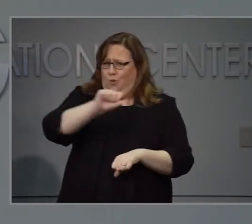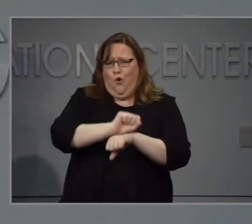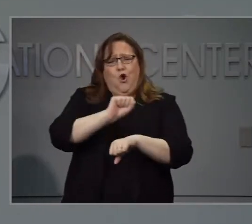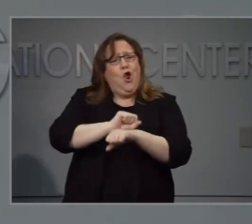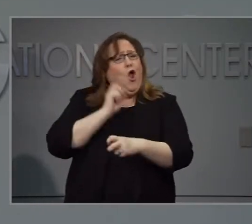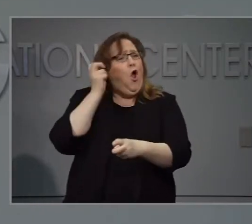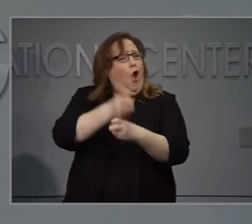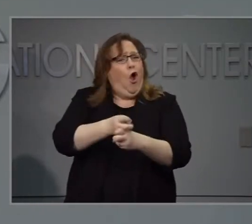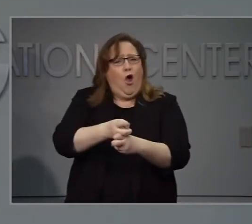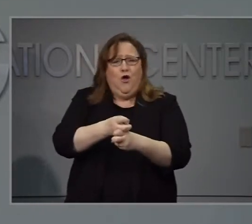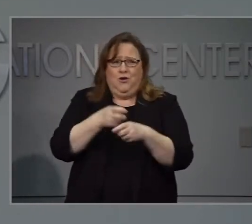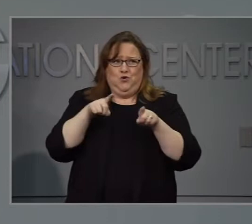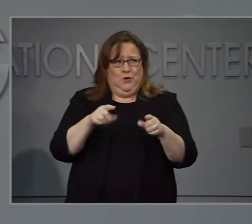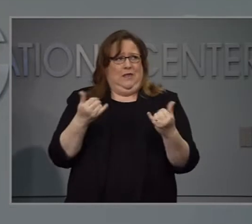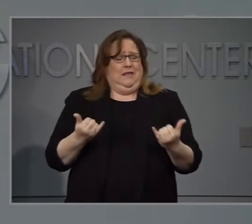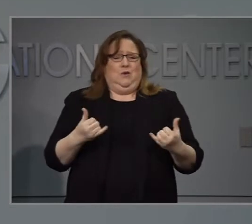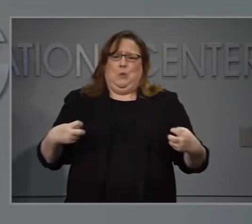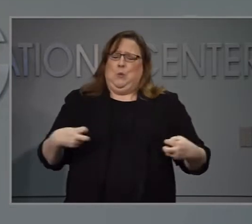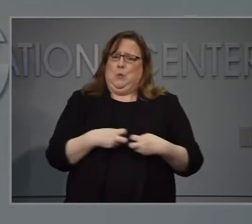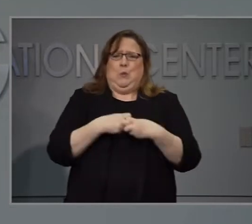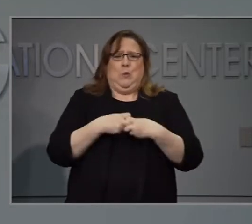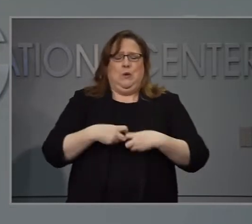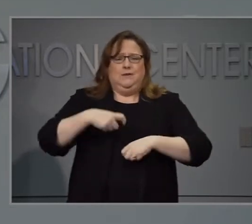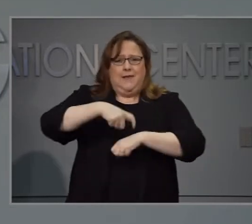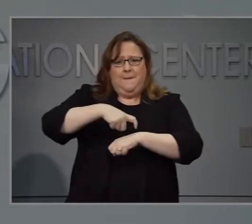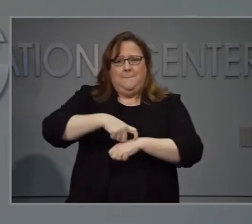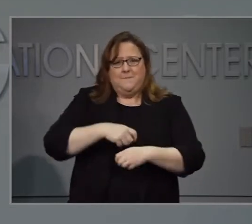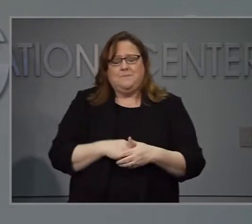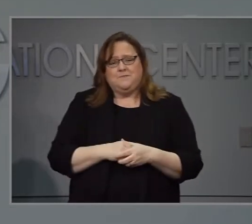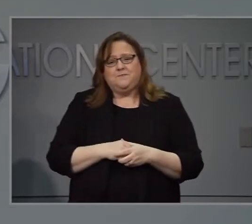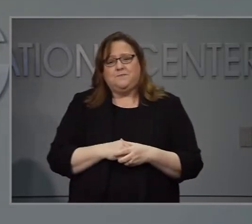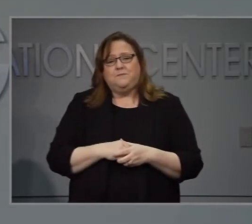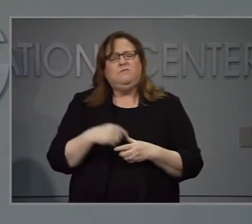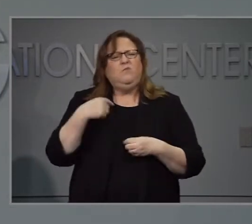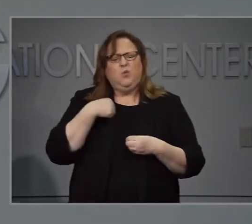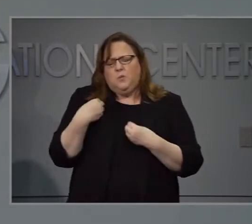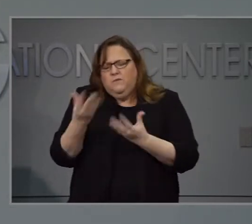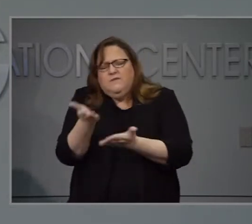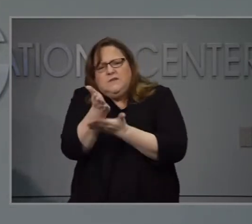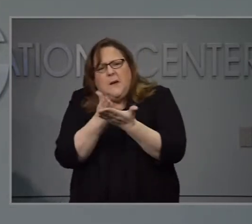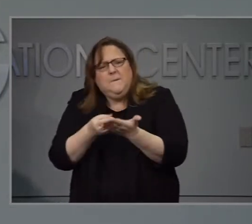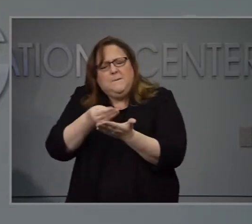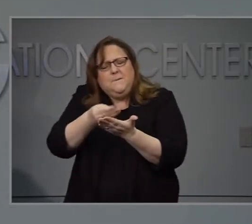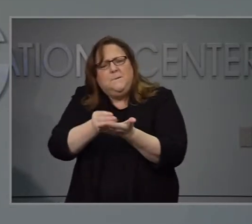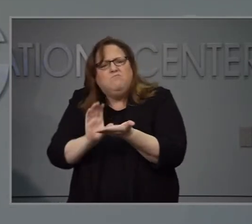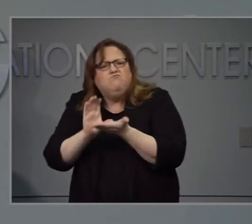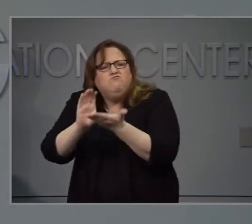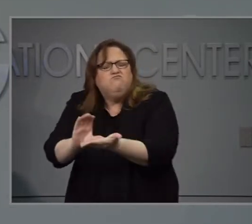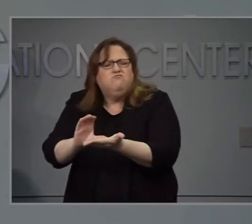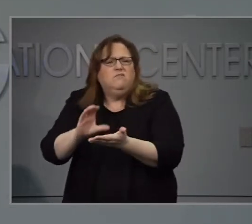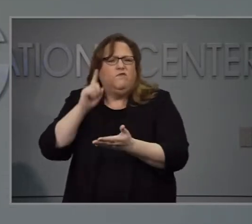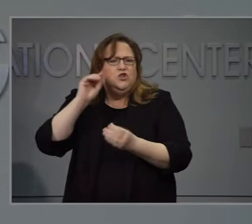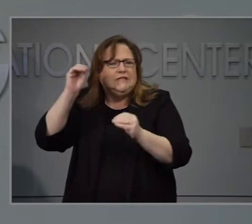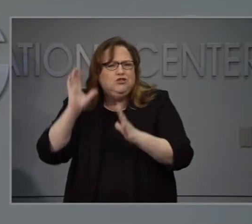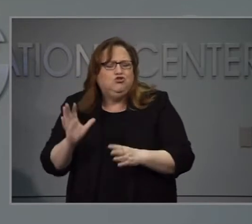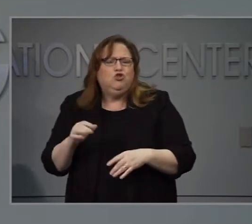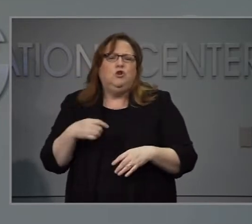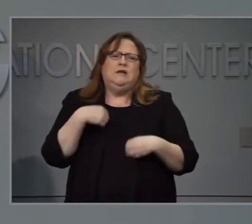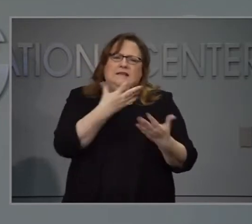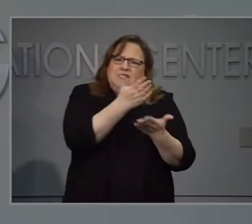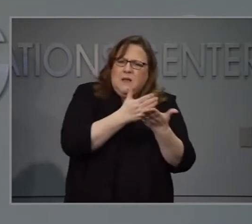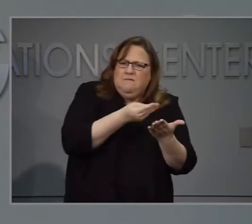sé que están trabajando arduamente en estos momentos de incertidumbre y sentido hombre podemos hemos podido darles